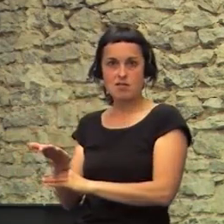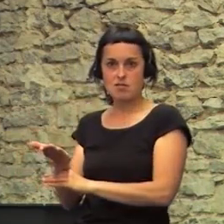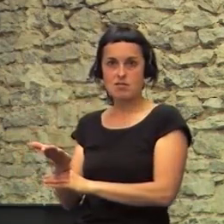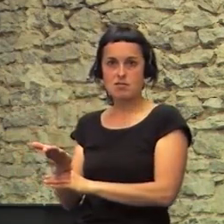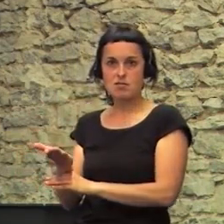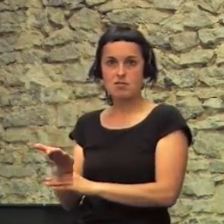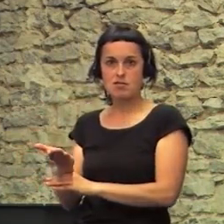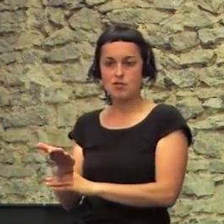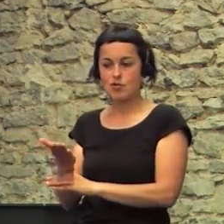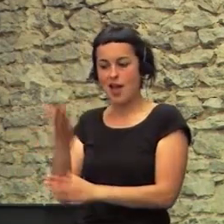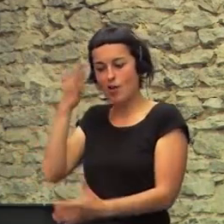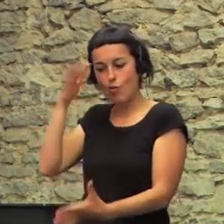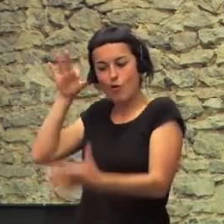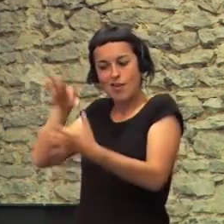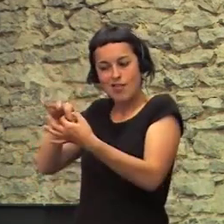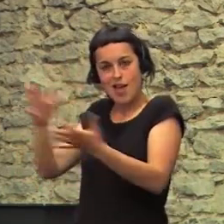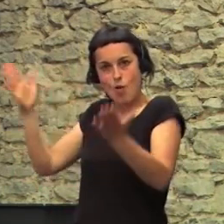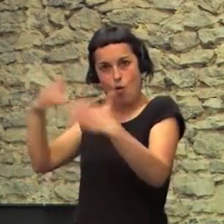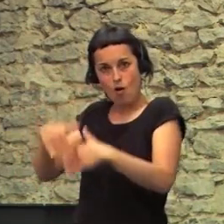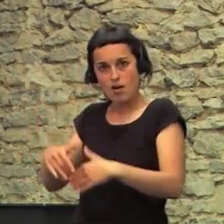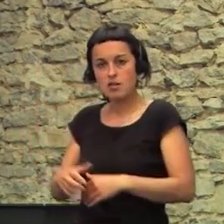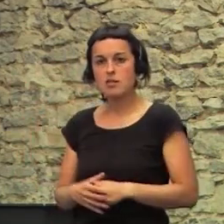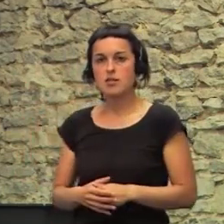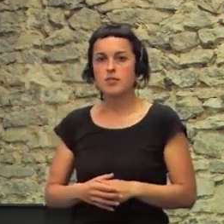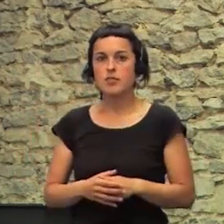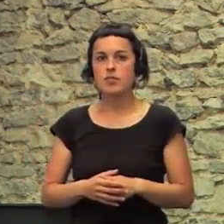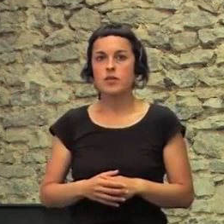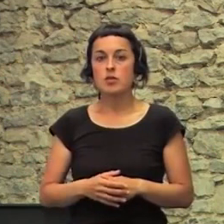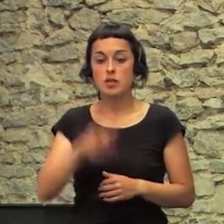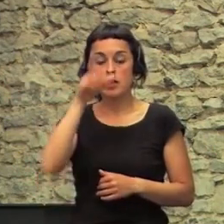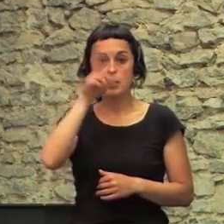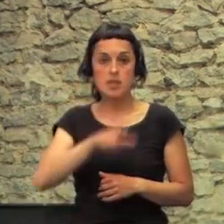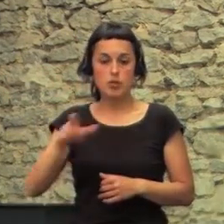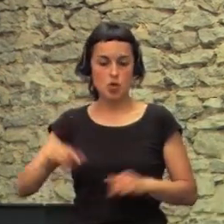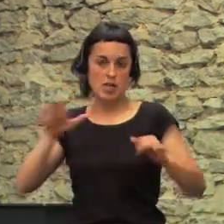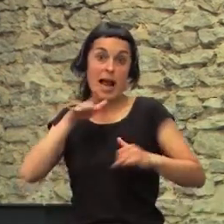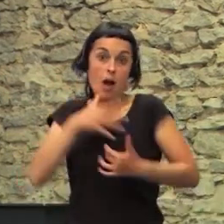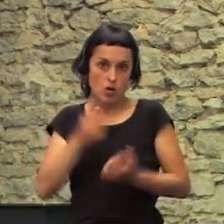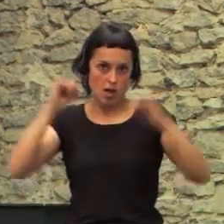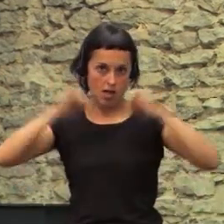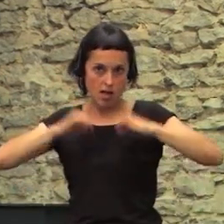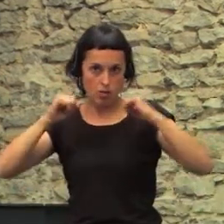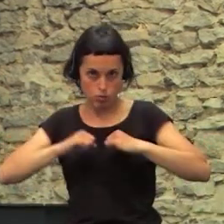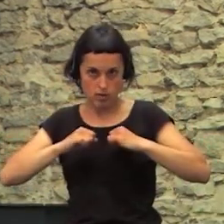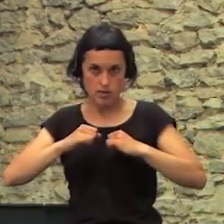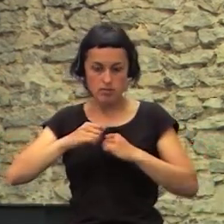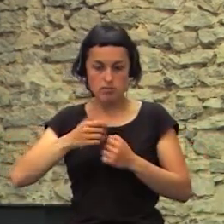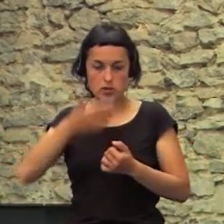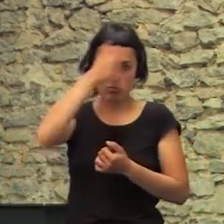trasladaría. Las historias de las personas adultas hoy con intersexualidades, el peso